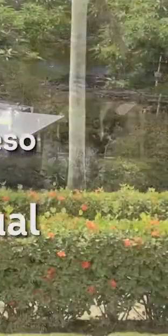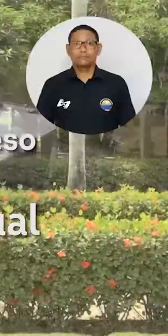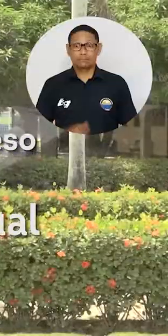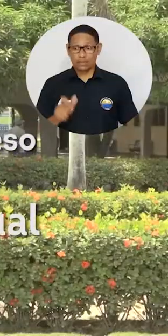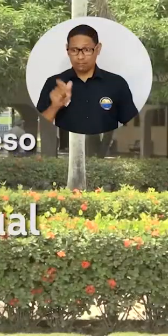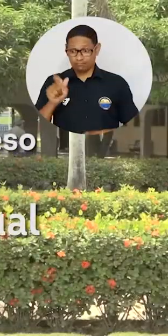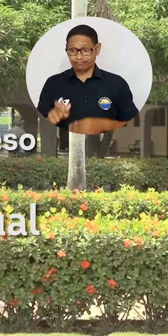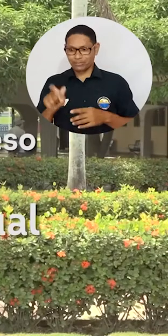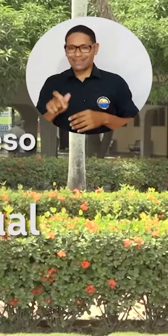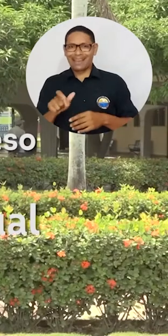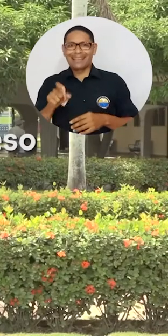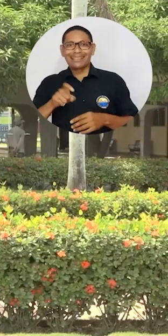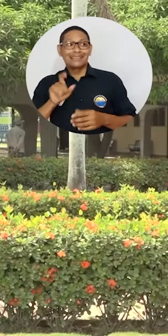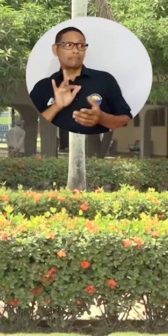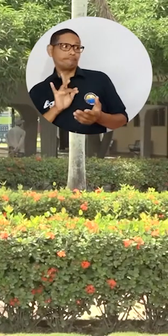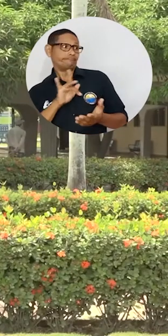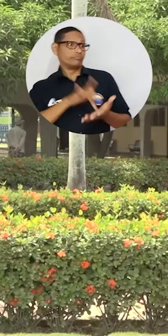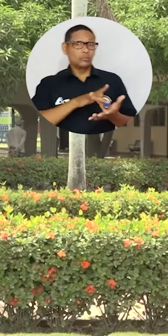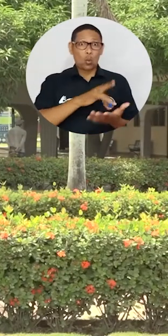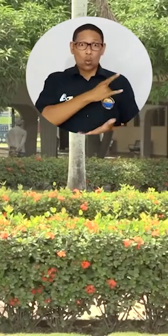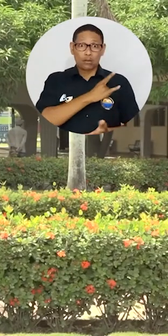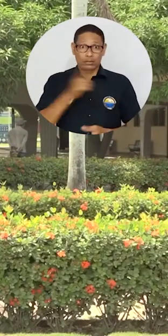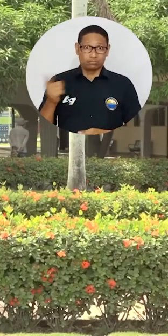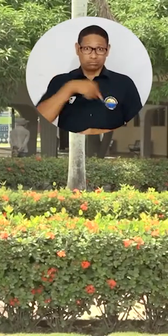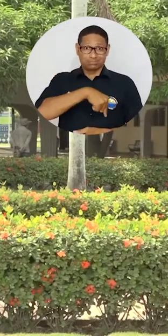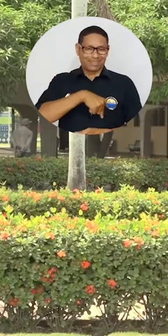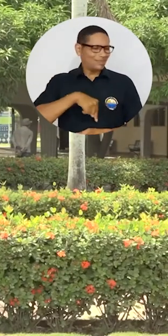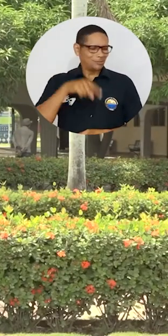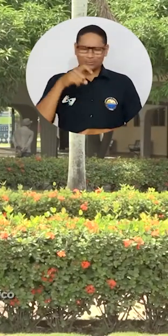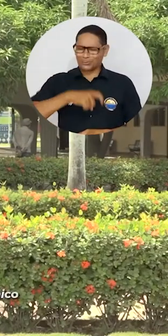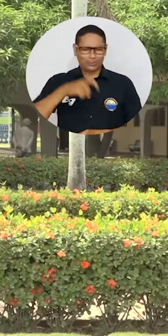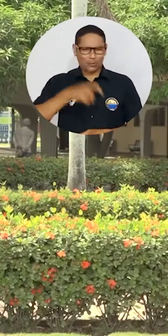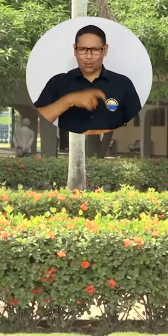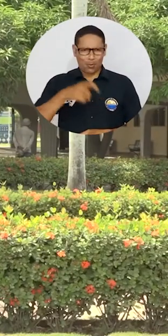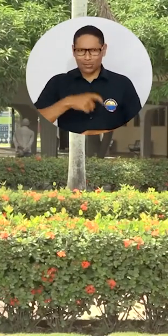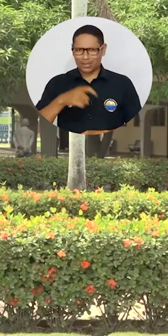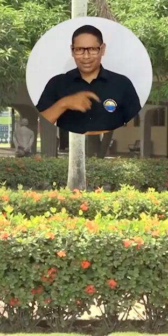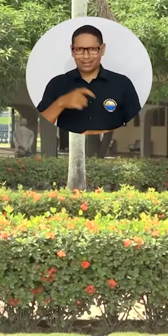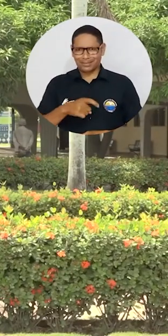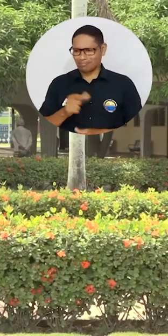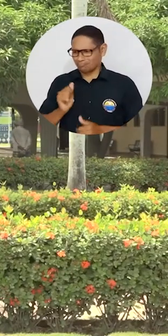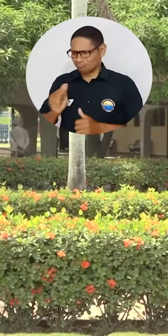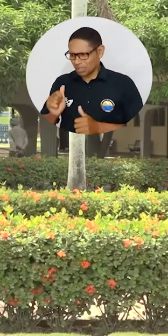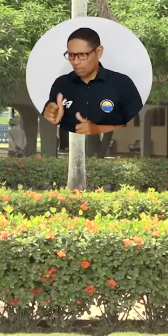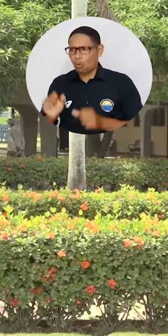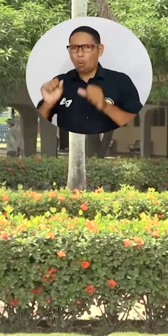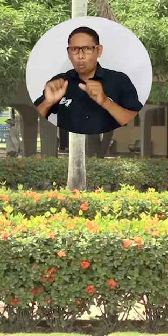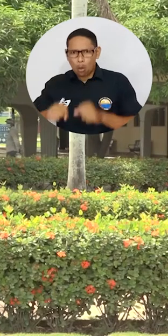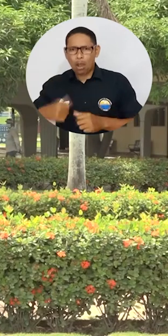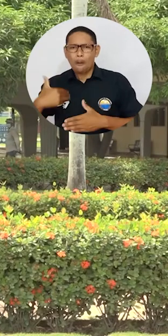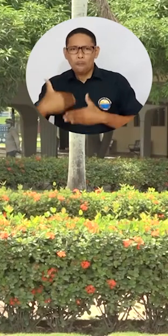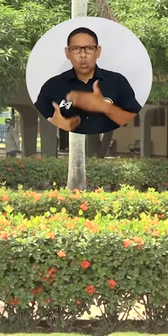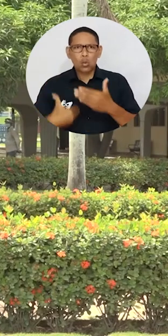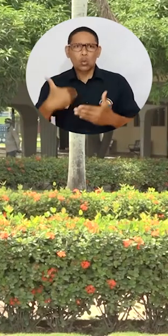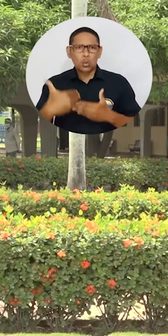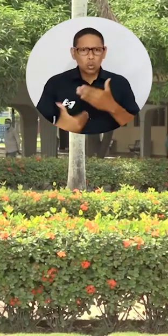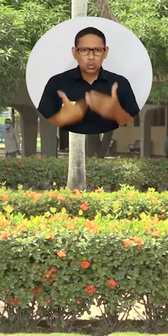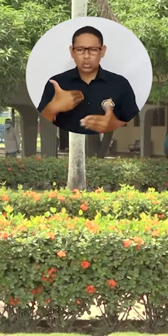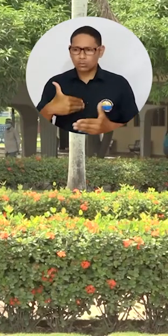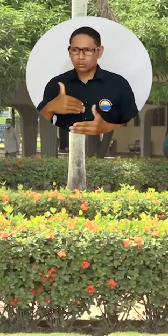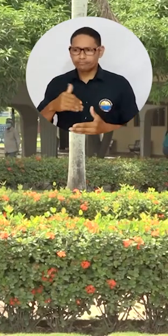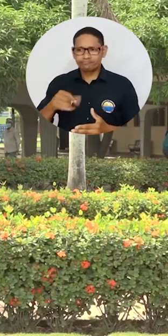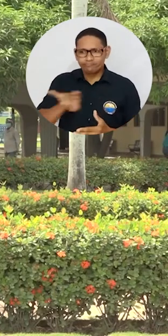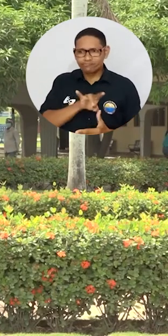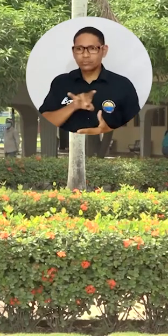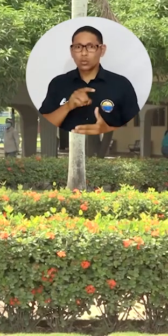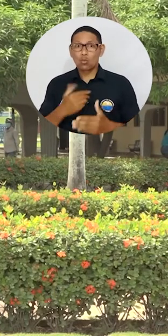El aspirante no tiene necesidad de venir a la universidad en ninguna de las etapas que contempla este proceso de inscripción, selección